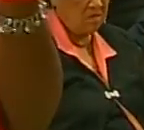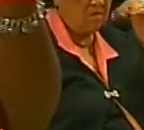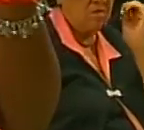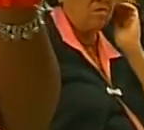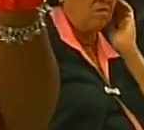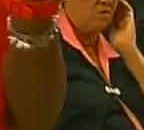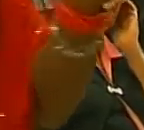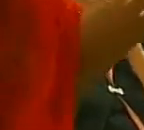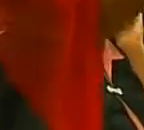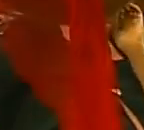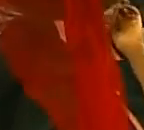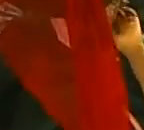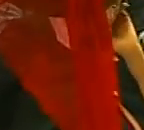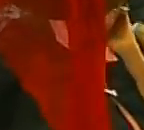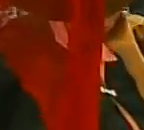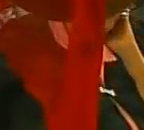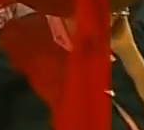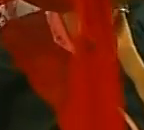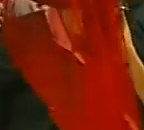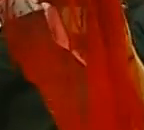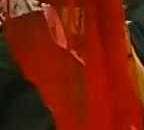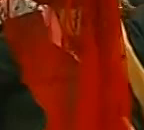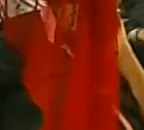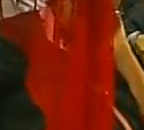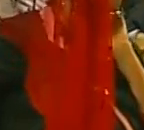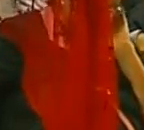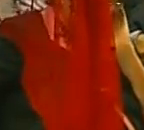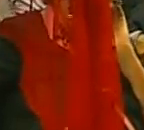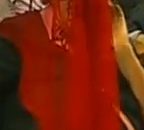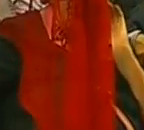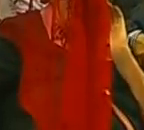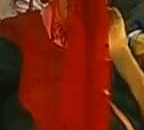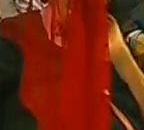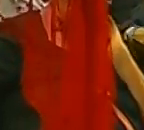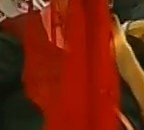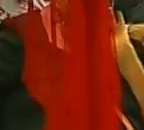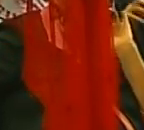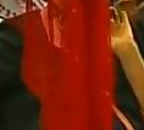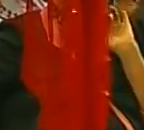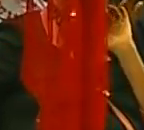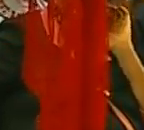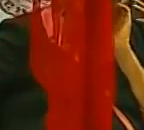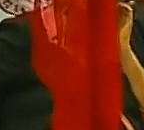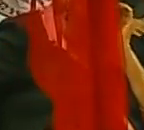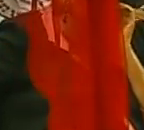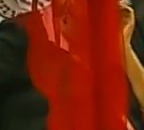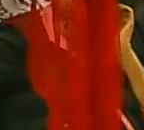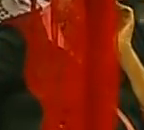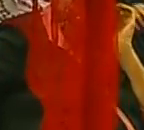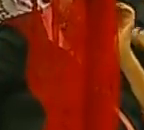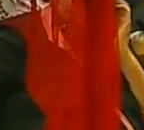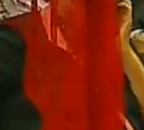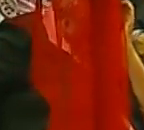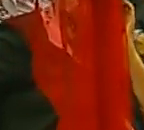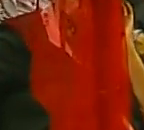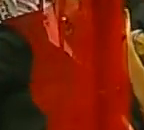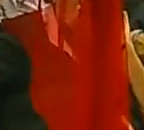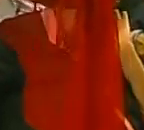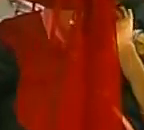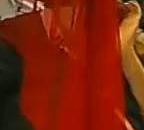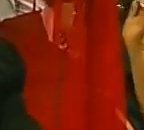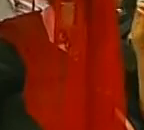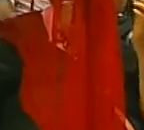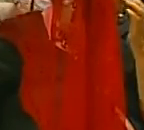que le quedan contados los días a quien hoy es responsable de esas cifras lamentables